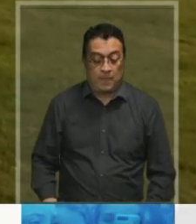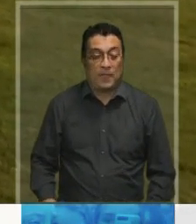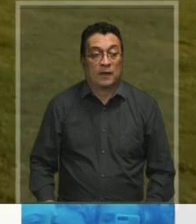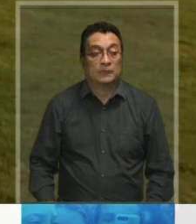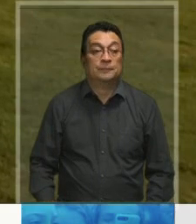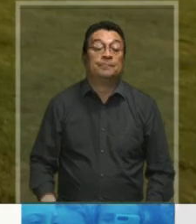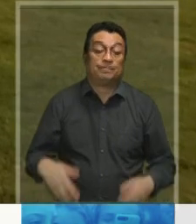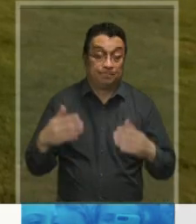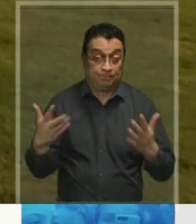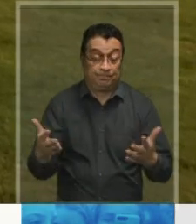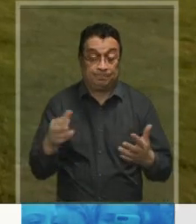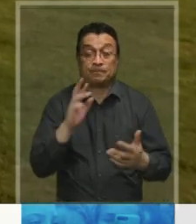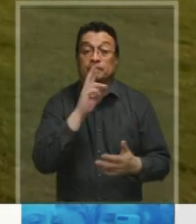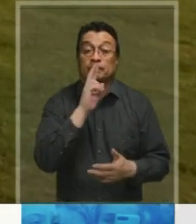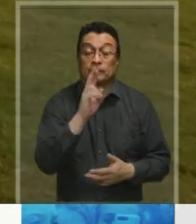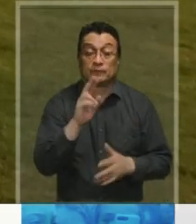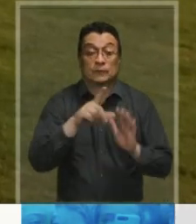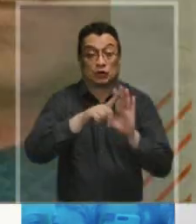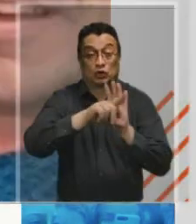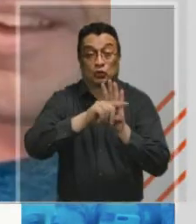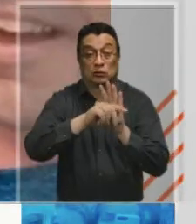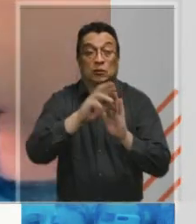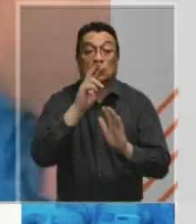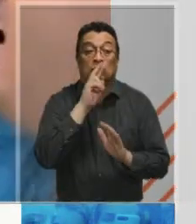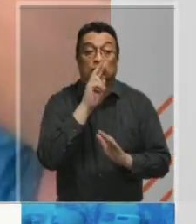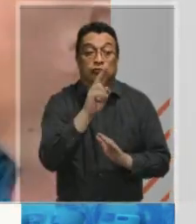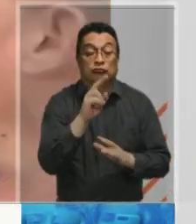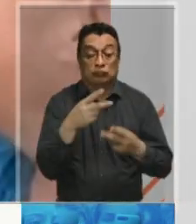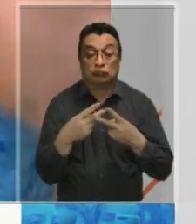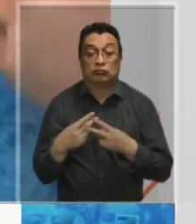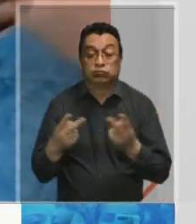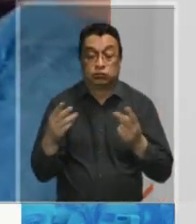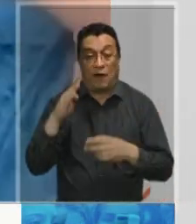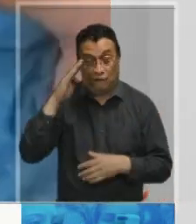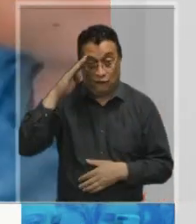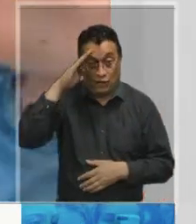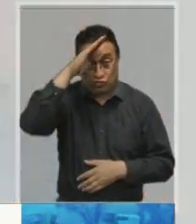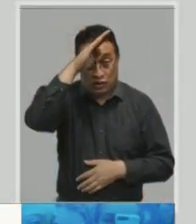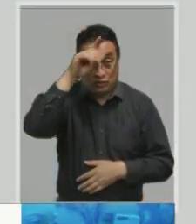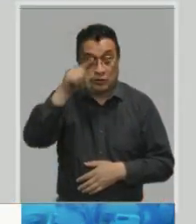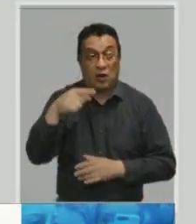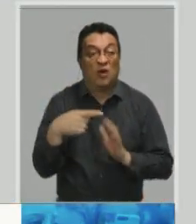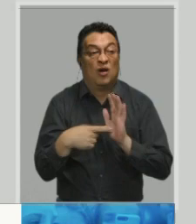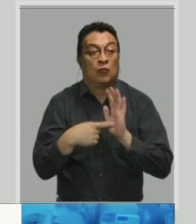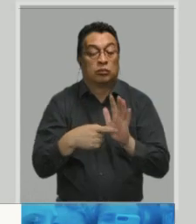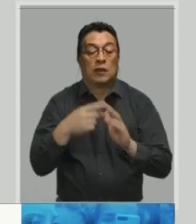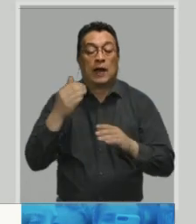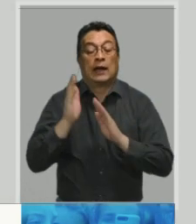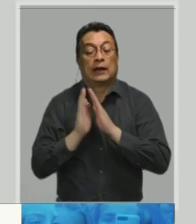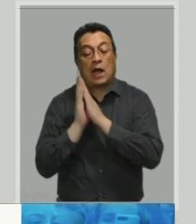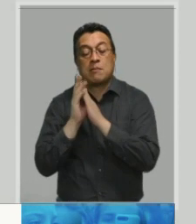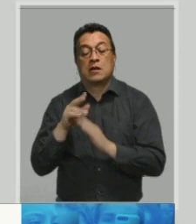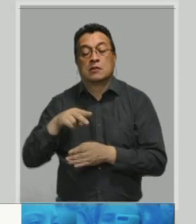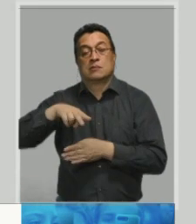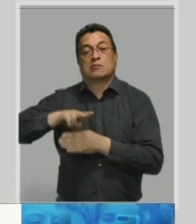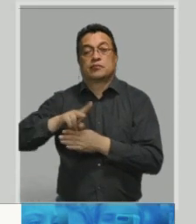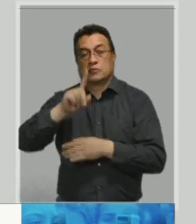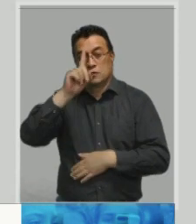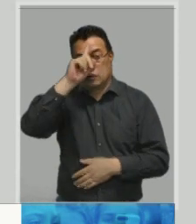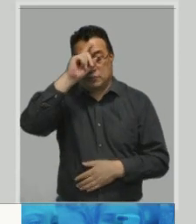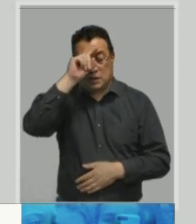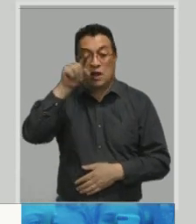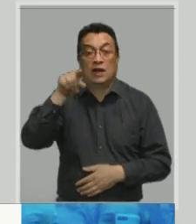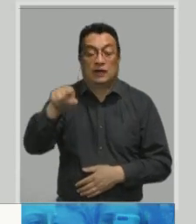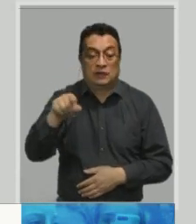Carlos, bueno, responder con un tuit. Es un tuit precisamente de Jair Bolsonaro, que se muestra sobre una camilla. Recordemos que él